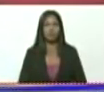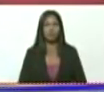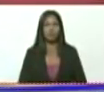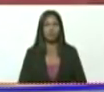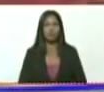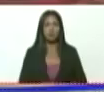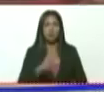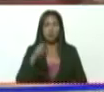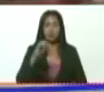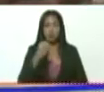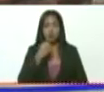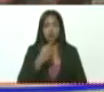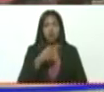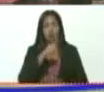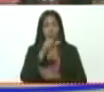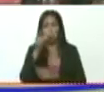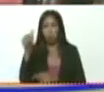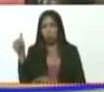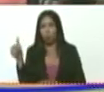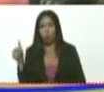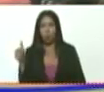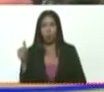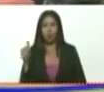Por eso es que yo le digo a ustedes,